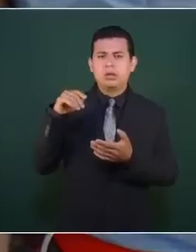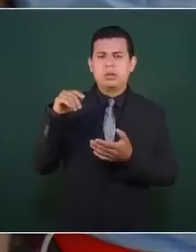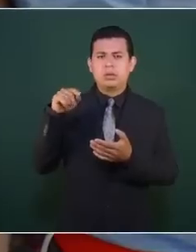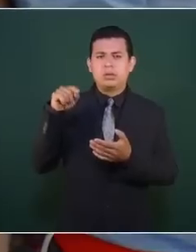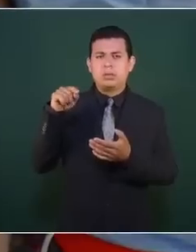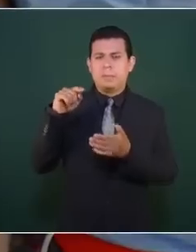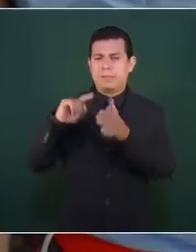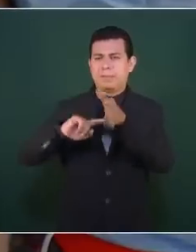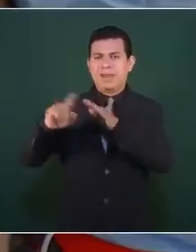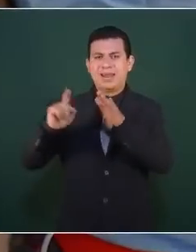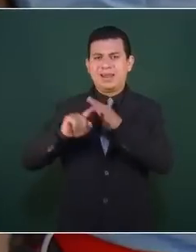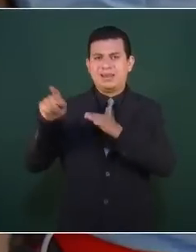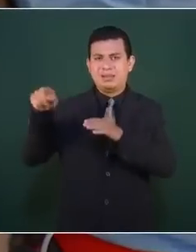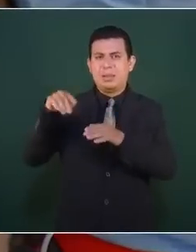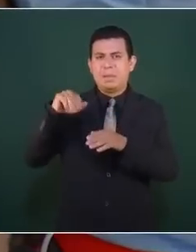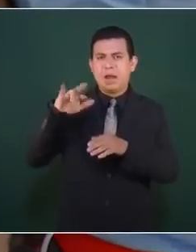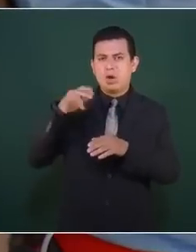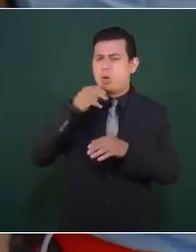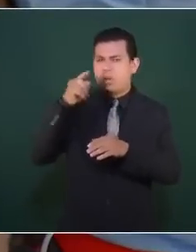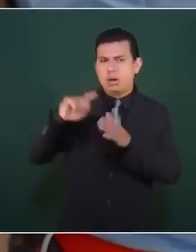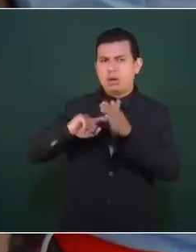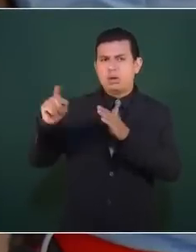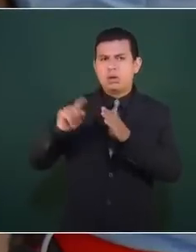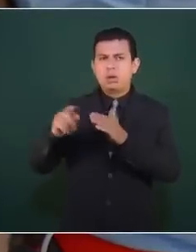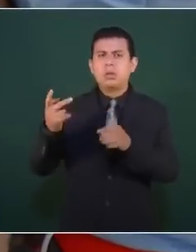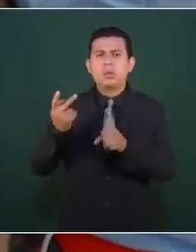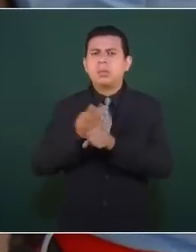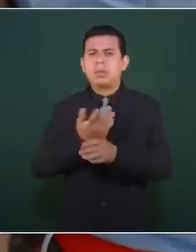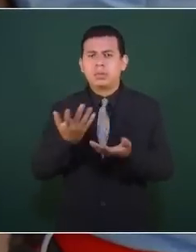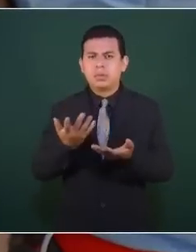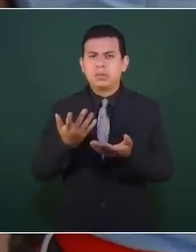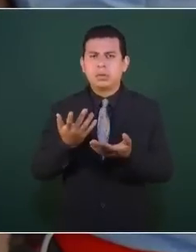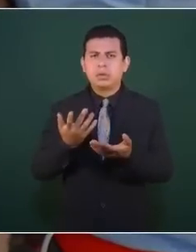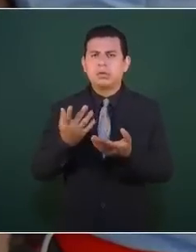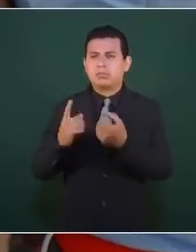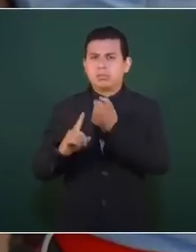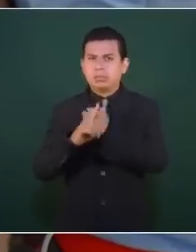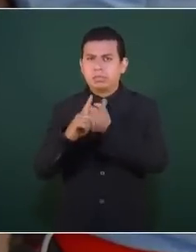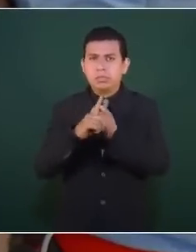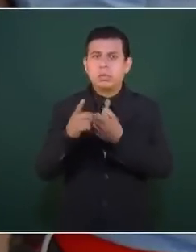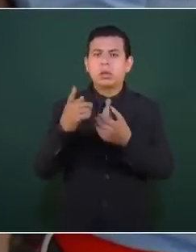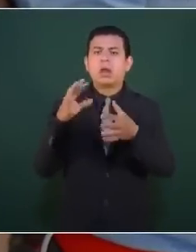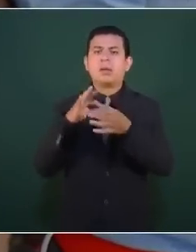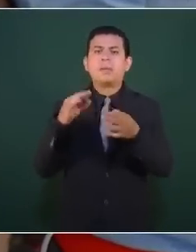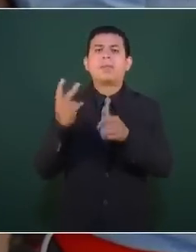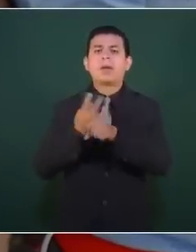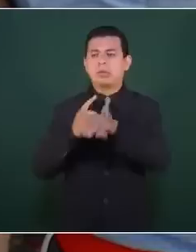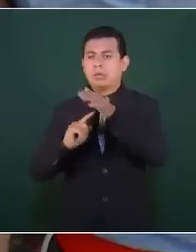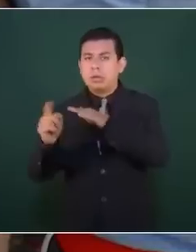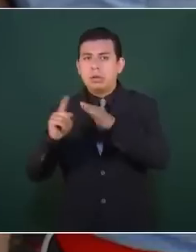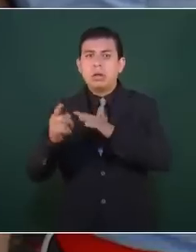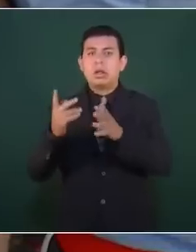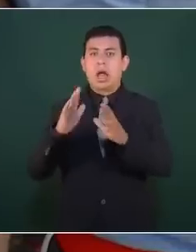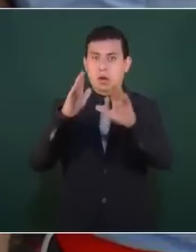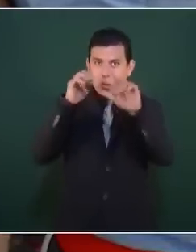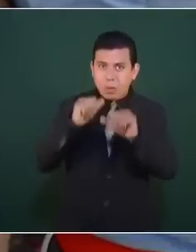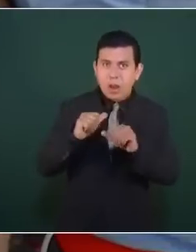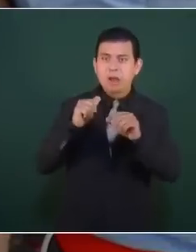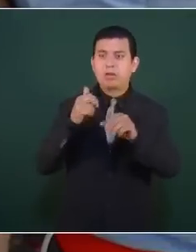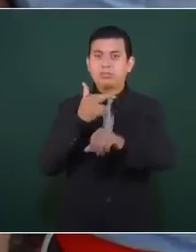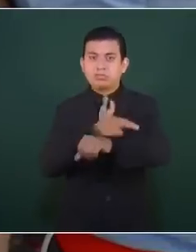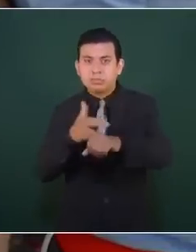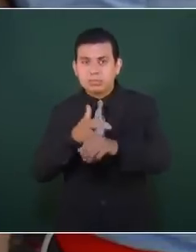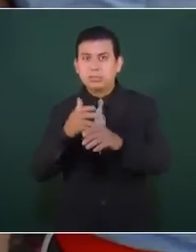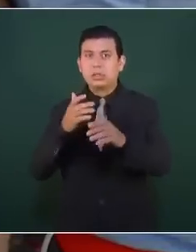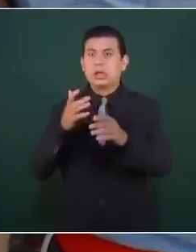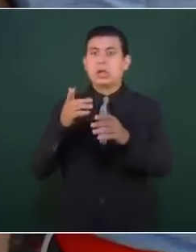de migración, para insistirle en que se atiendan las causas, si va a dar a conocer el contenido de la carta o la va a reservar